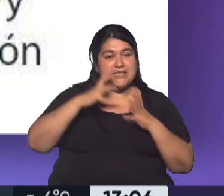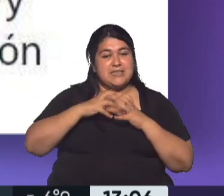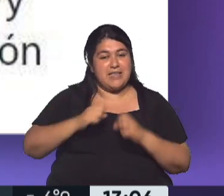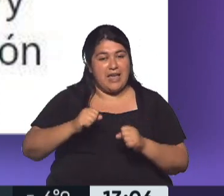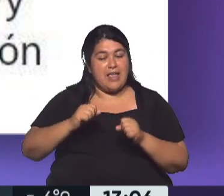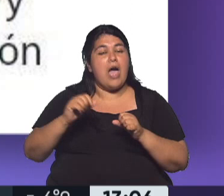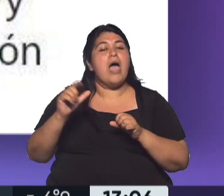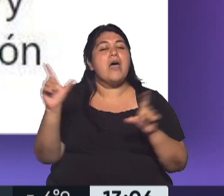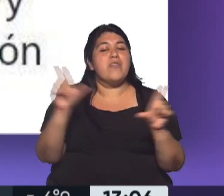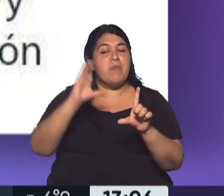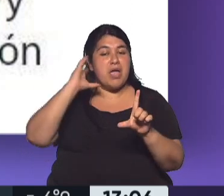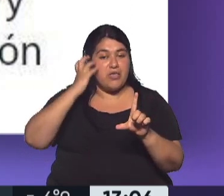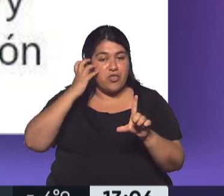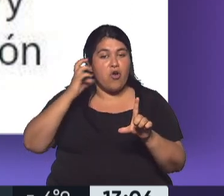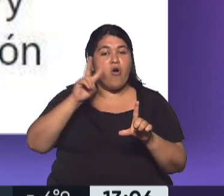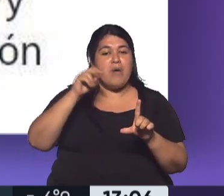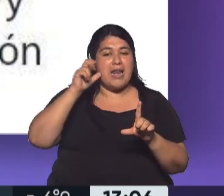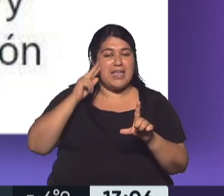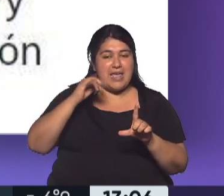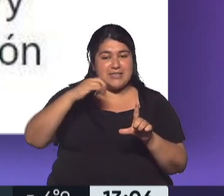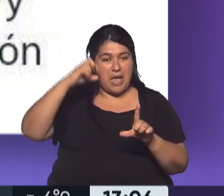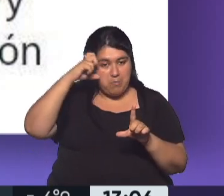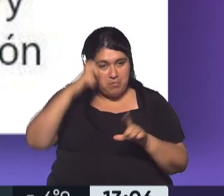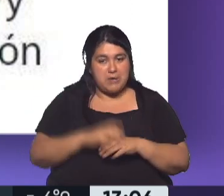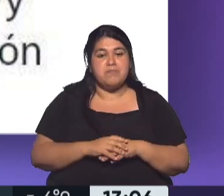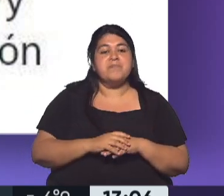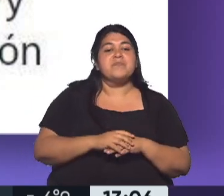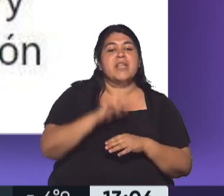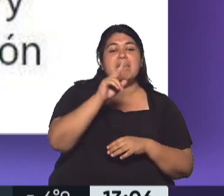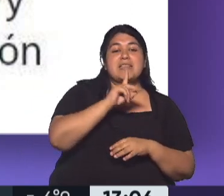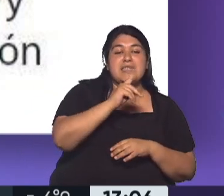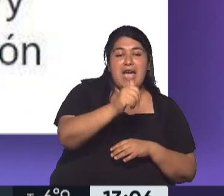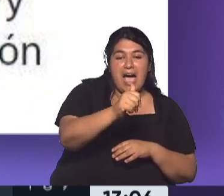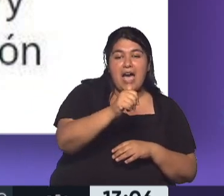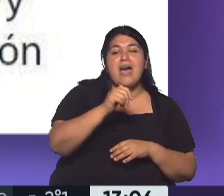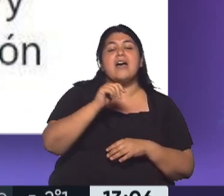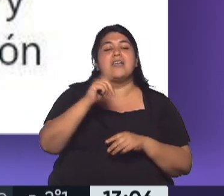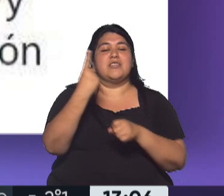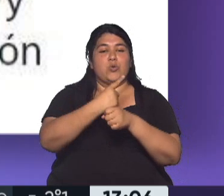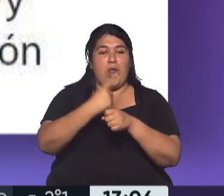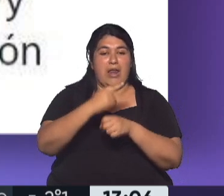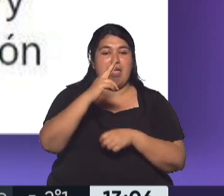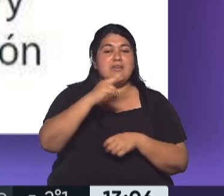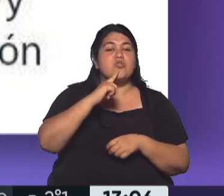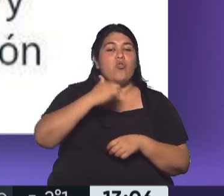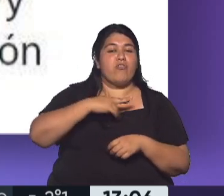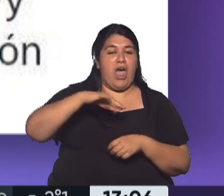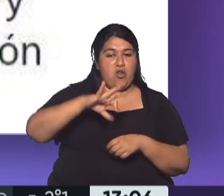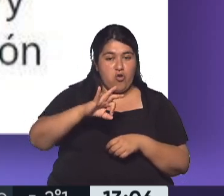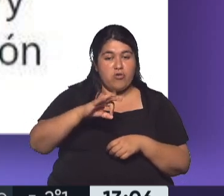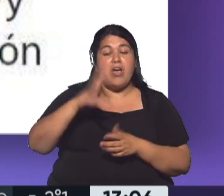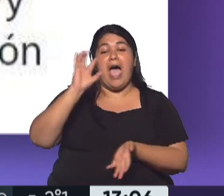Valeria Zappe, los titulares de RTA Rosario Lufrano y de TELAM Bernarda Llorente, nos reunimos para potenciar y